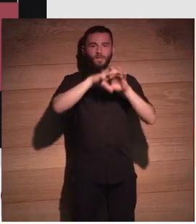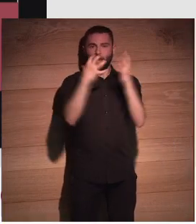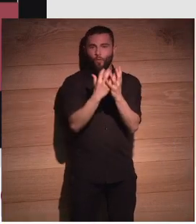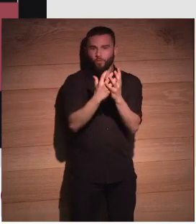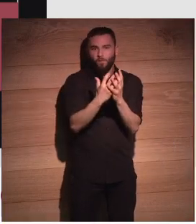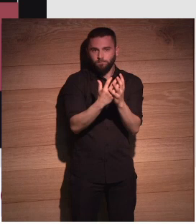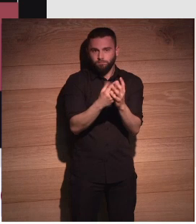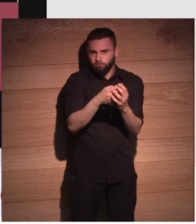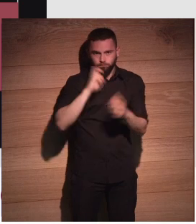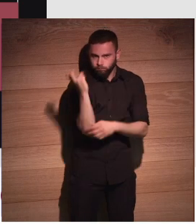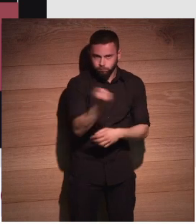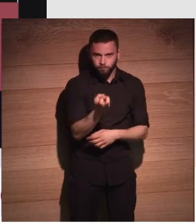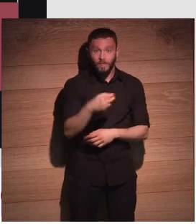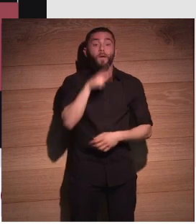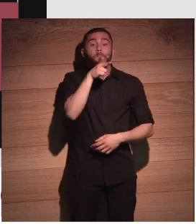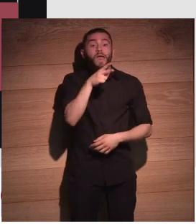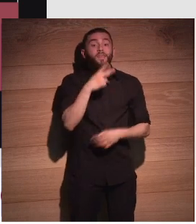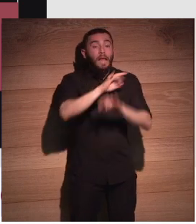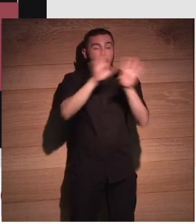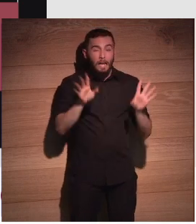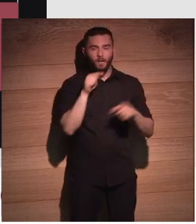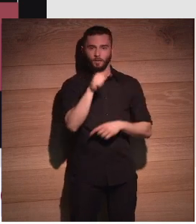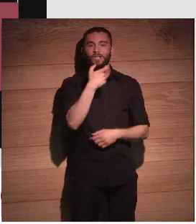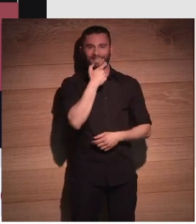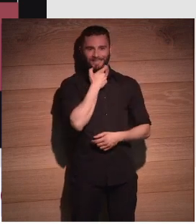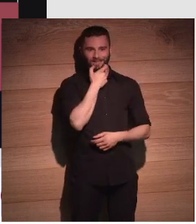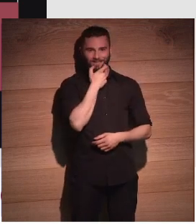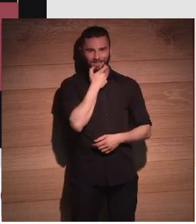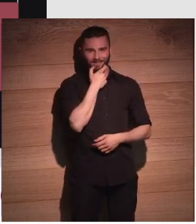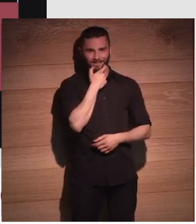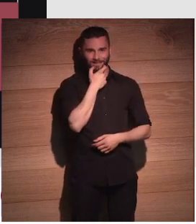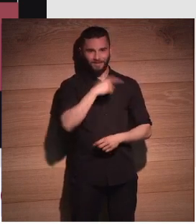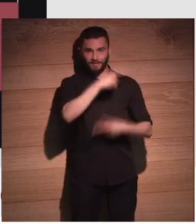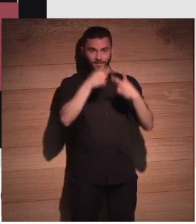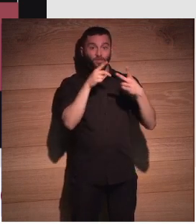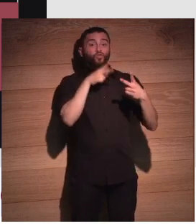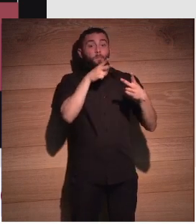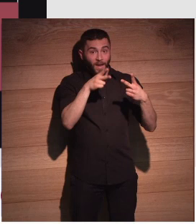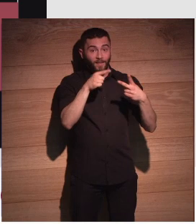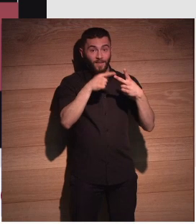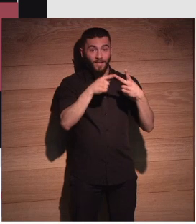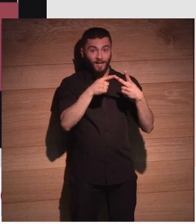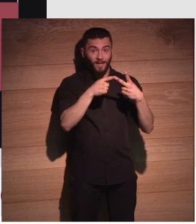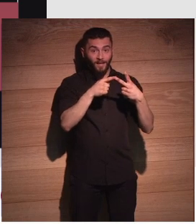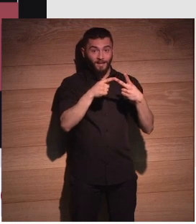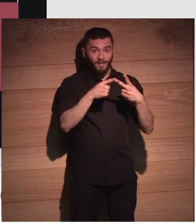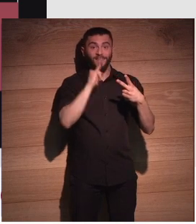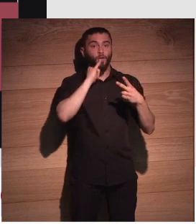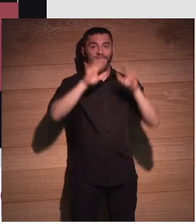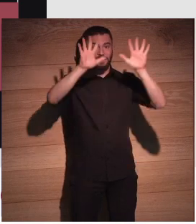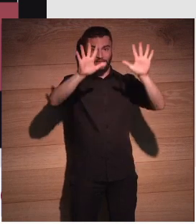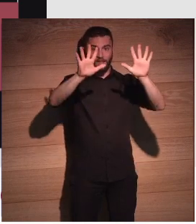mundo. El verde clarito es el inglés, el segundo verde son el top 10 de los